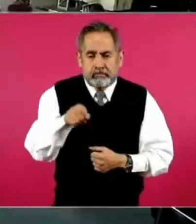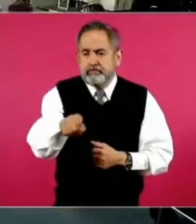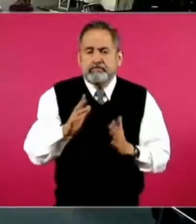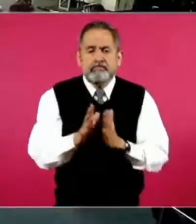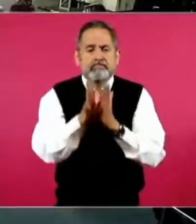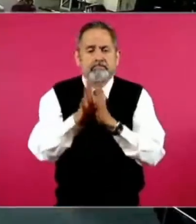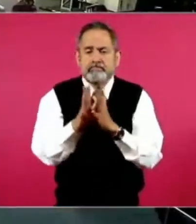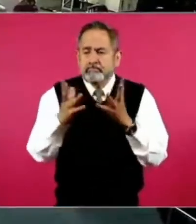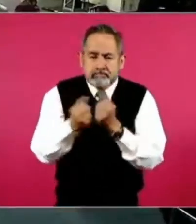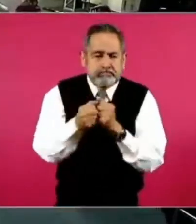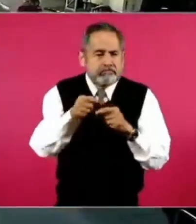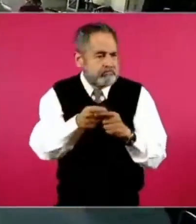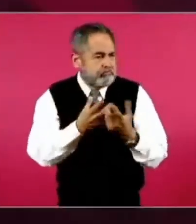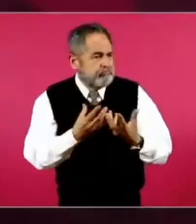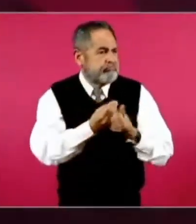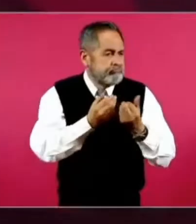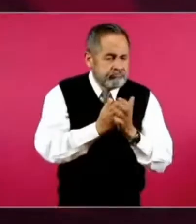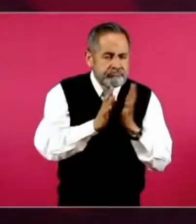participa,